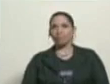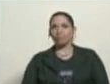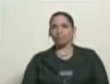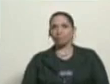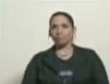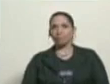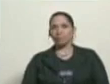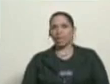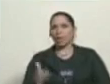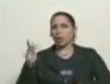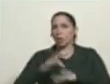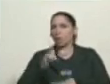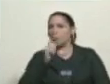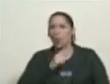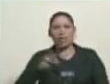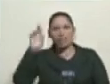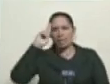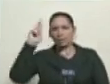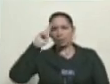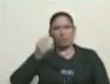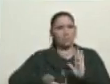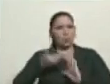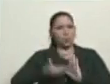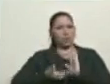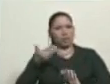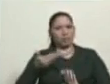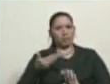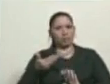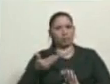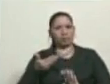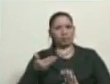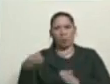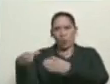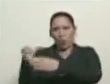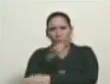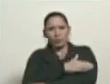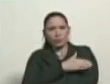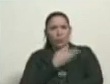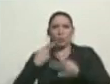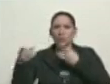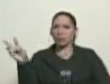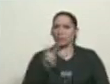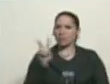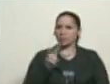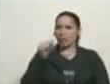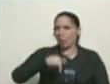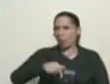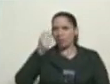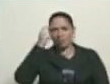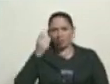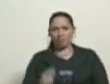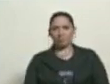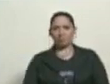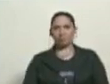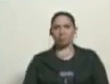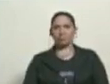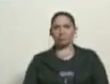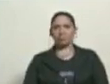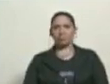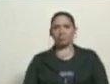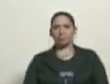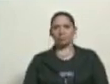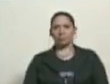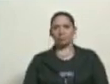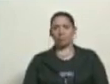de irracionalidad bastante importante en la oposición política de Venezuela hoy en día. Es